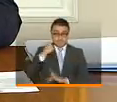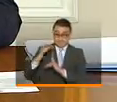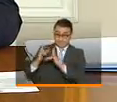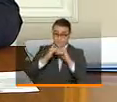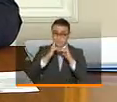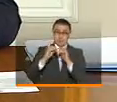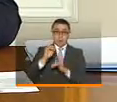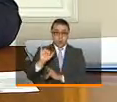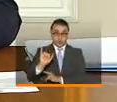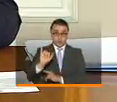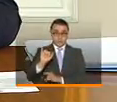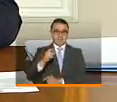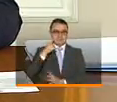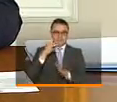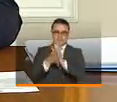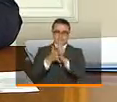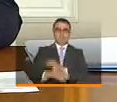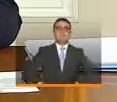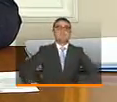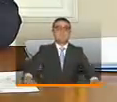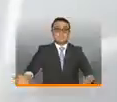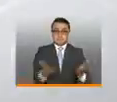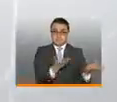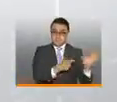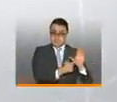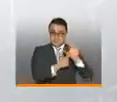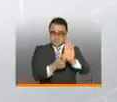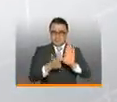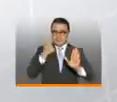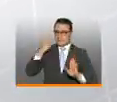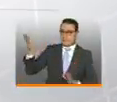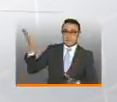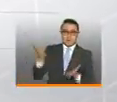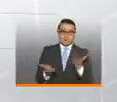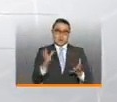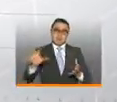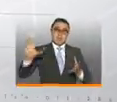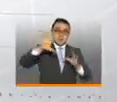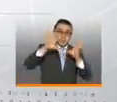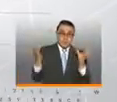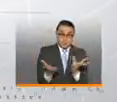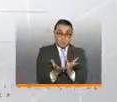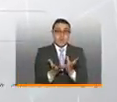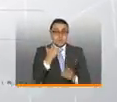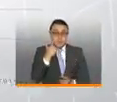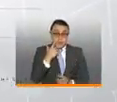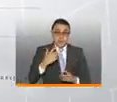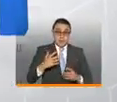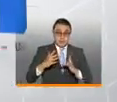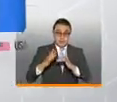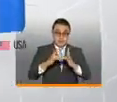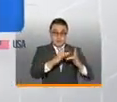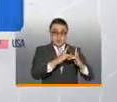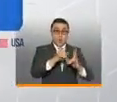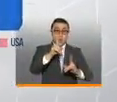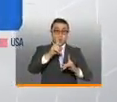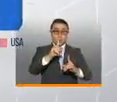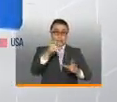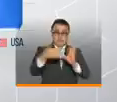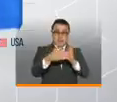intensivo por 100.000 habitantes. Podemos ver a continuación un comparativo con el mundo, donde Colombia tiene 22 unidades de